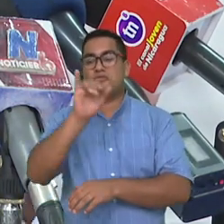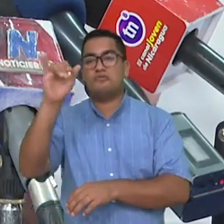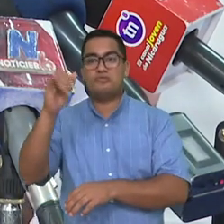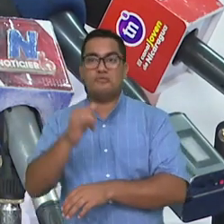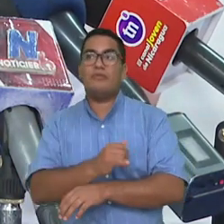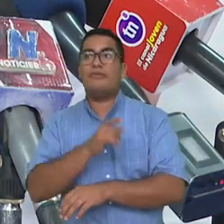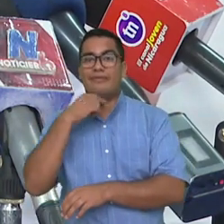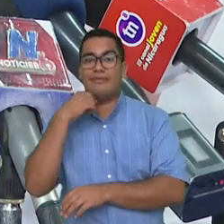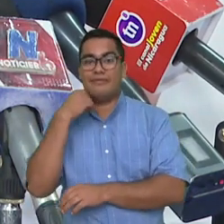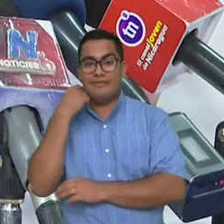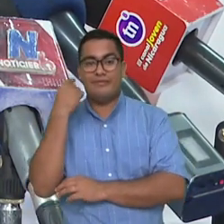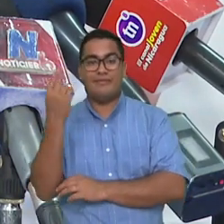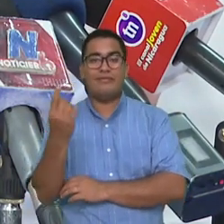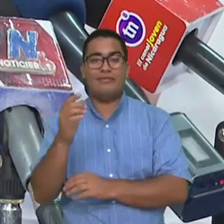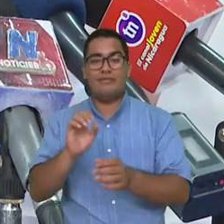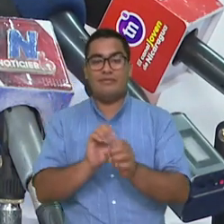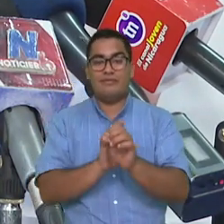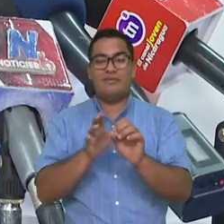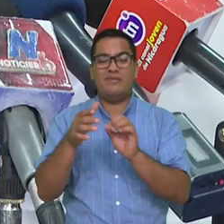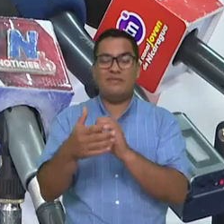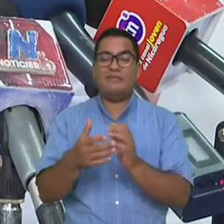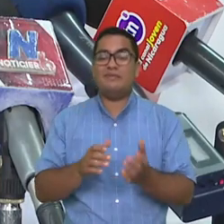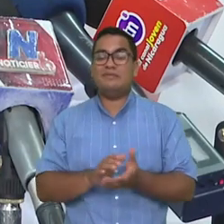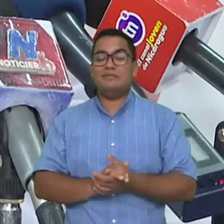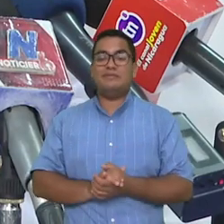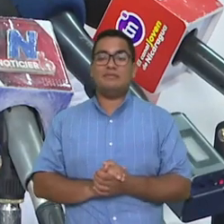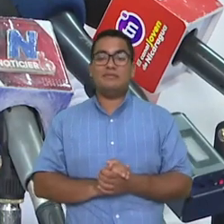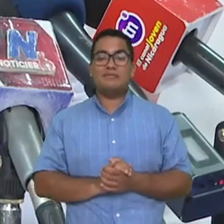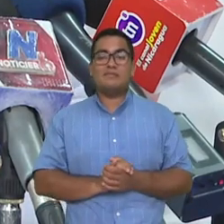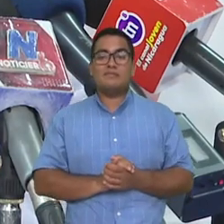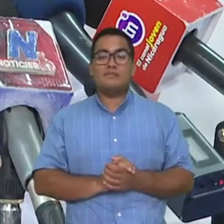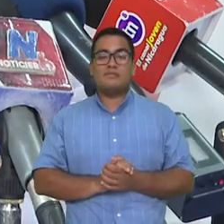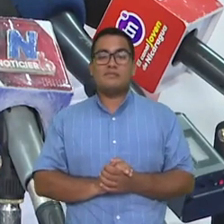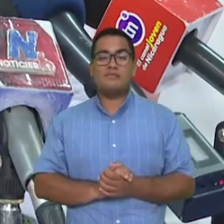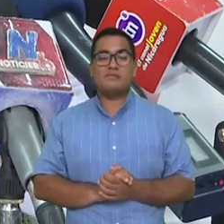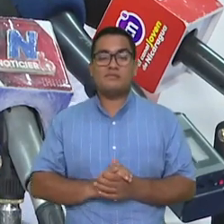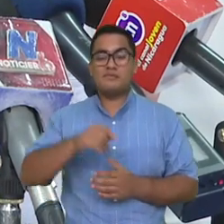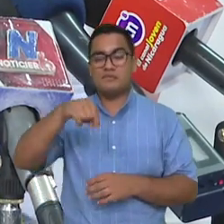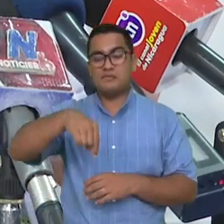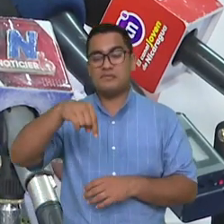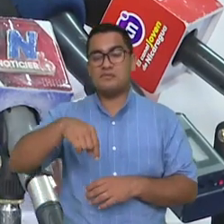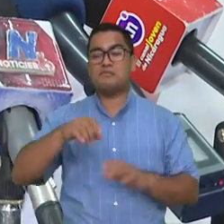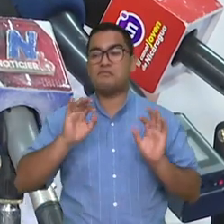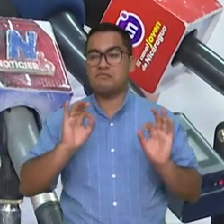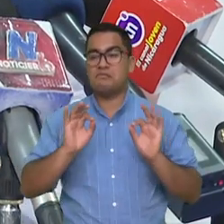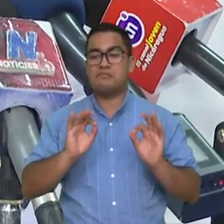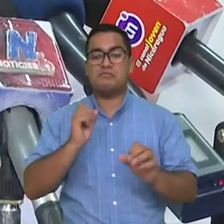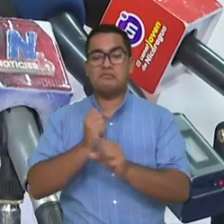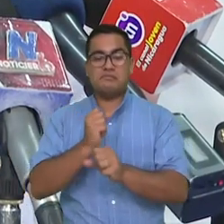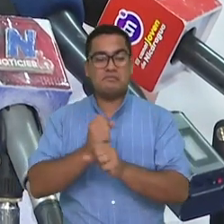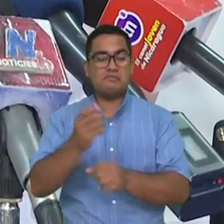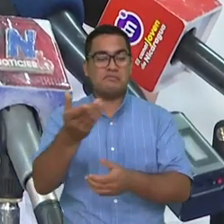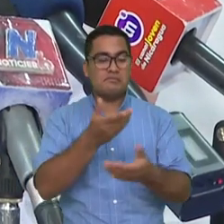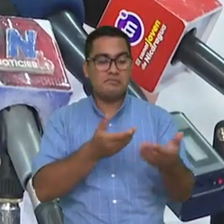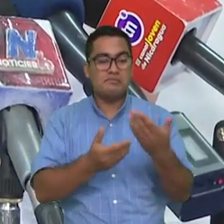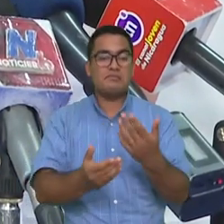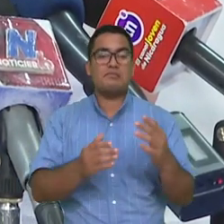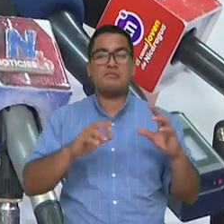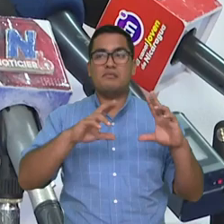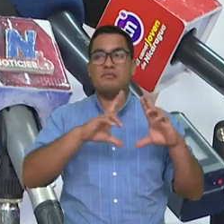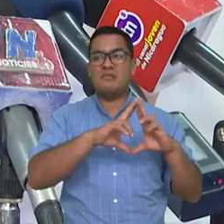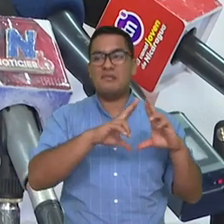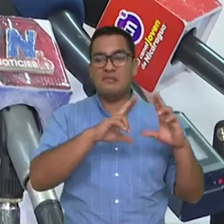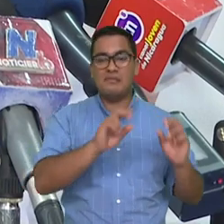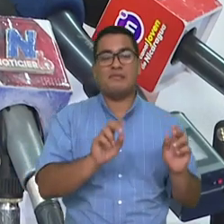pacientes positivos de coronavirus. Y esto aquí lo estamos haciendo articulado tanto sistema público como